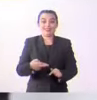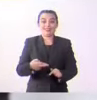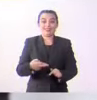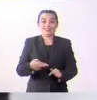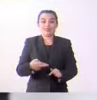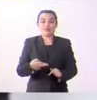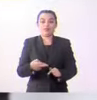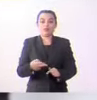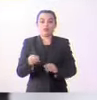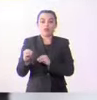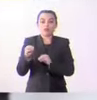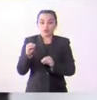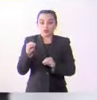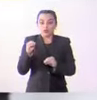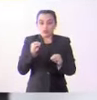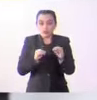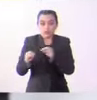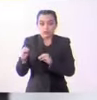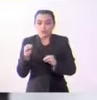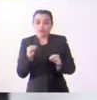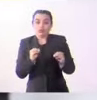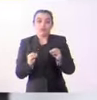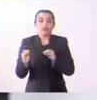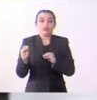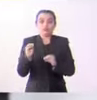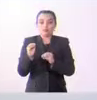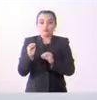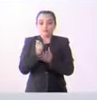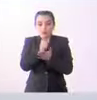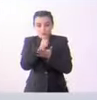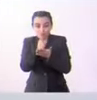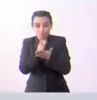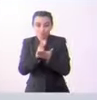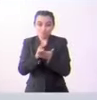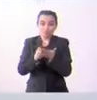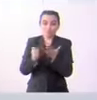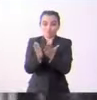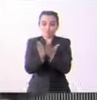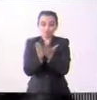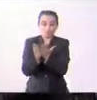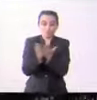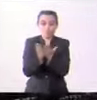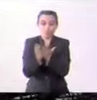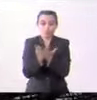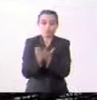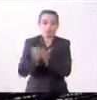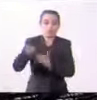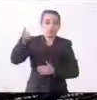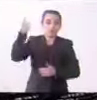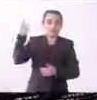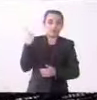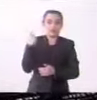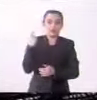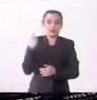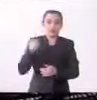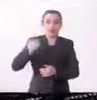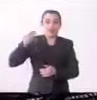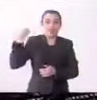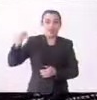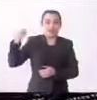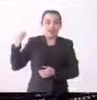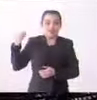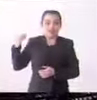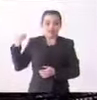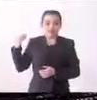estético y literario recién se configuró en el siglo XIX, cuando unos escritores y escritoras se convirtieron